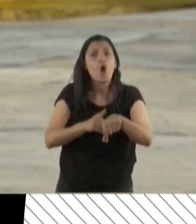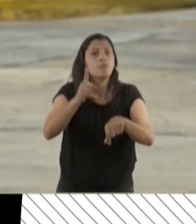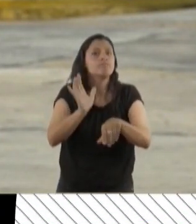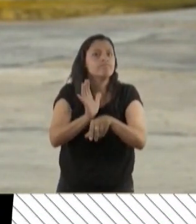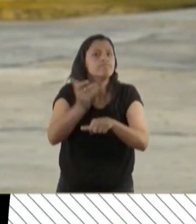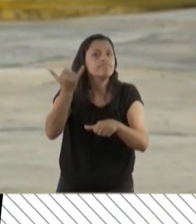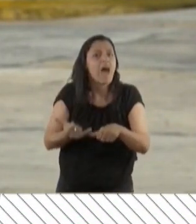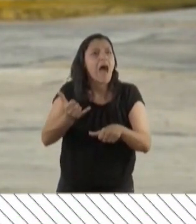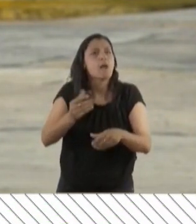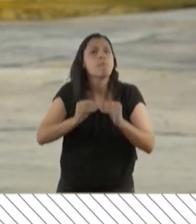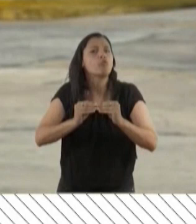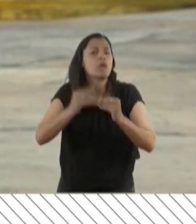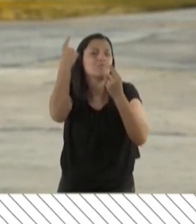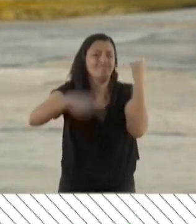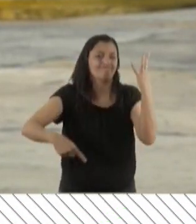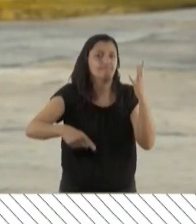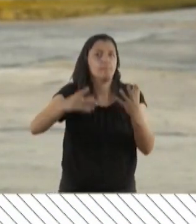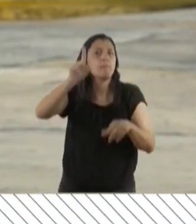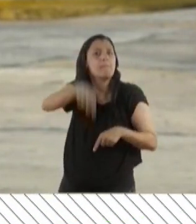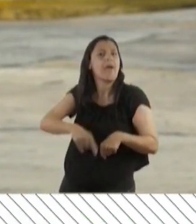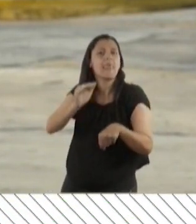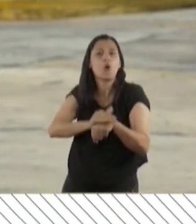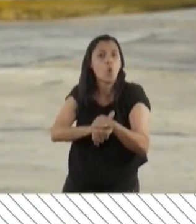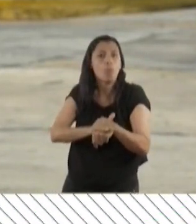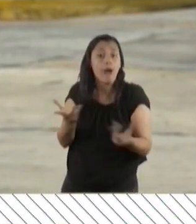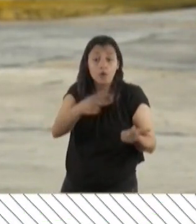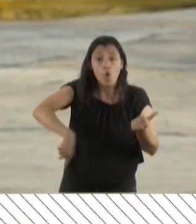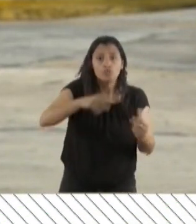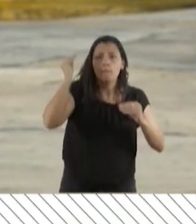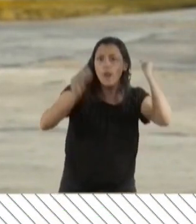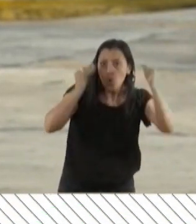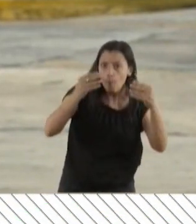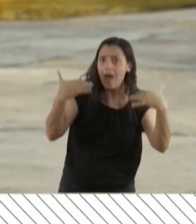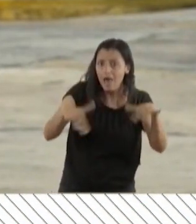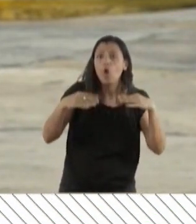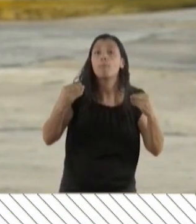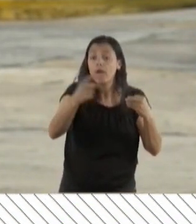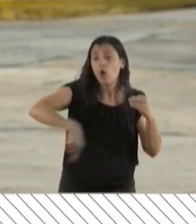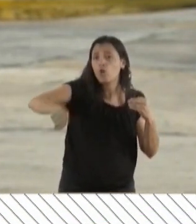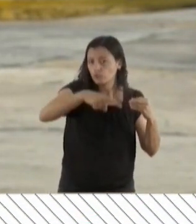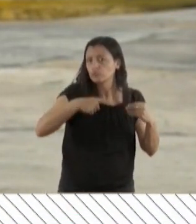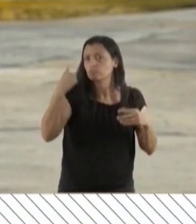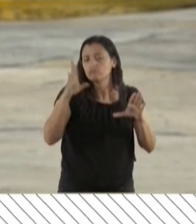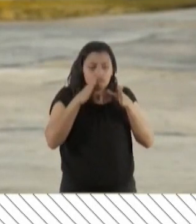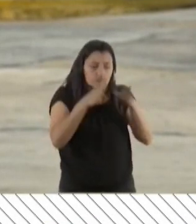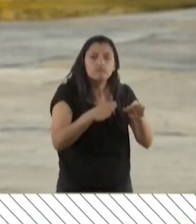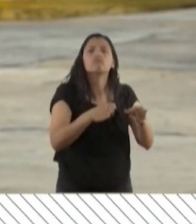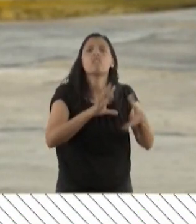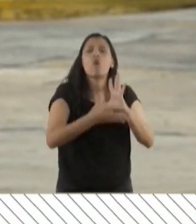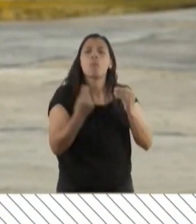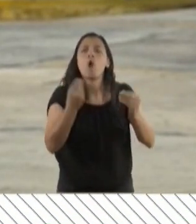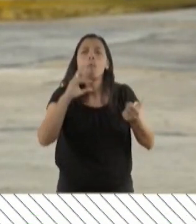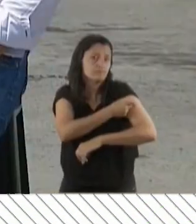multicausal. Claramente nosotros lo vemos con mucha preocupación, pero con la expectativa de poder generar acciones oportunas para minimizar